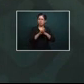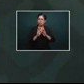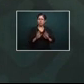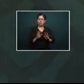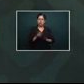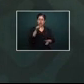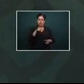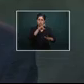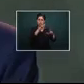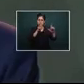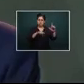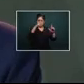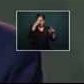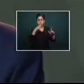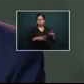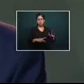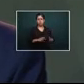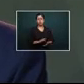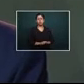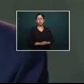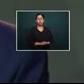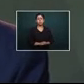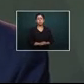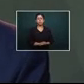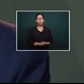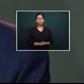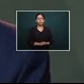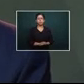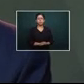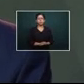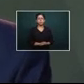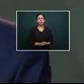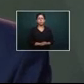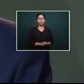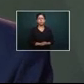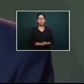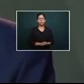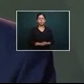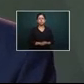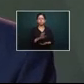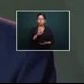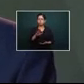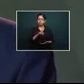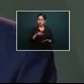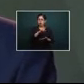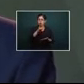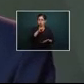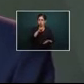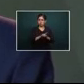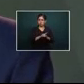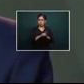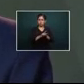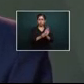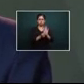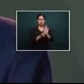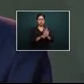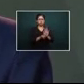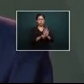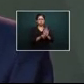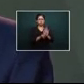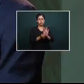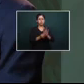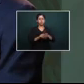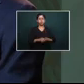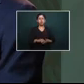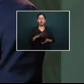en nuestro país. De acuerdo a la legislación vigente, existe